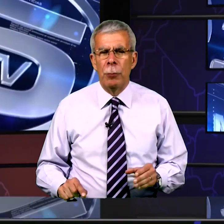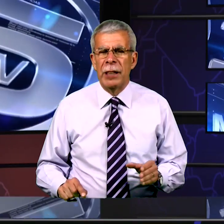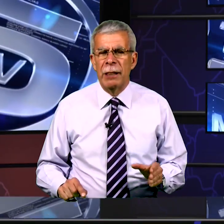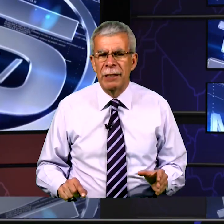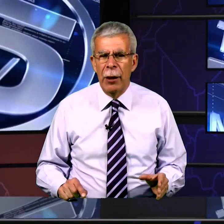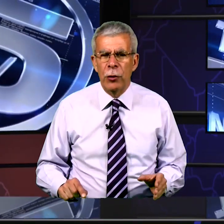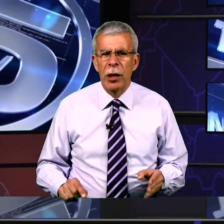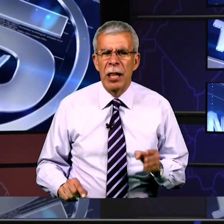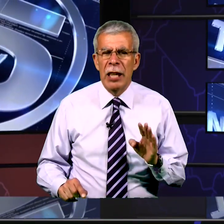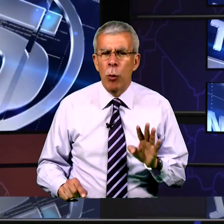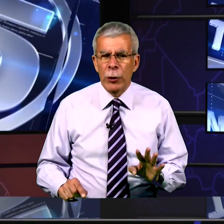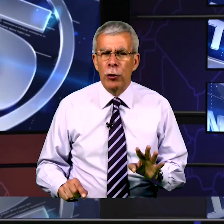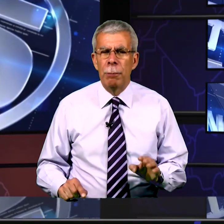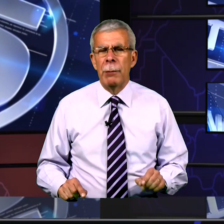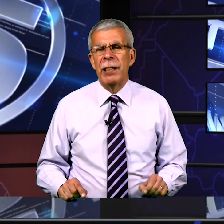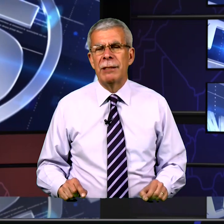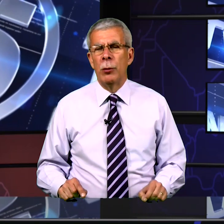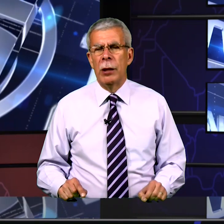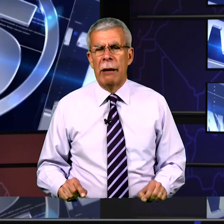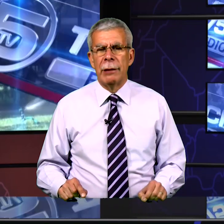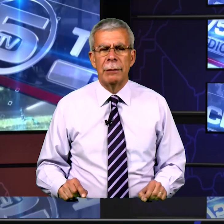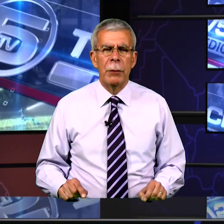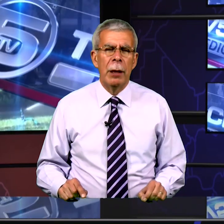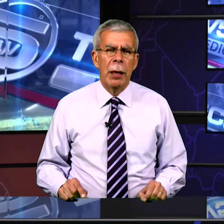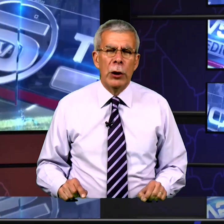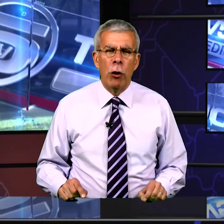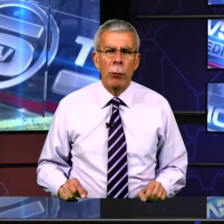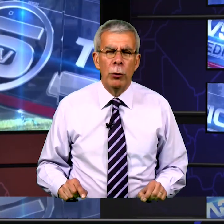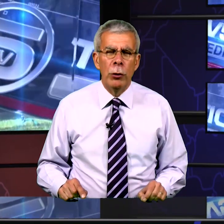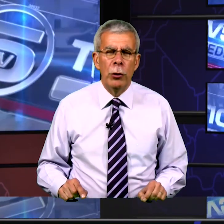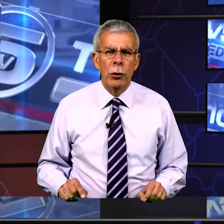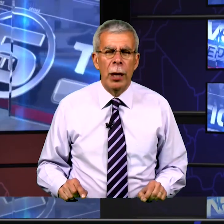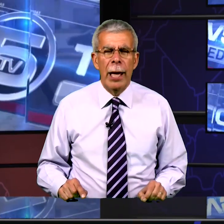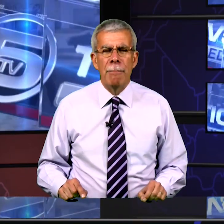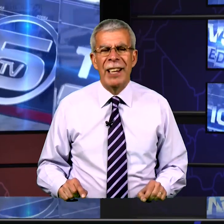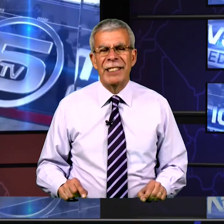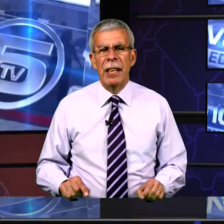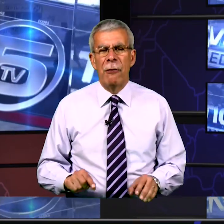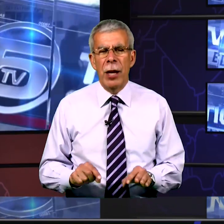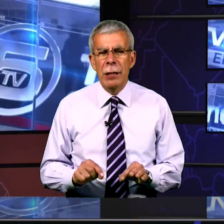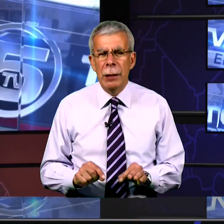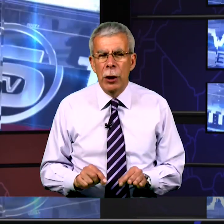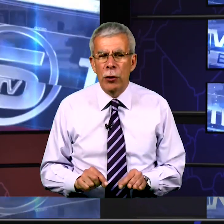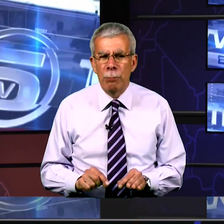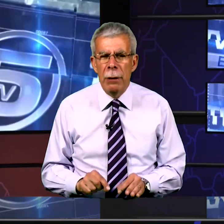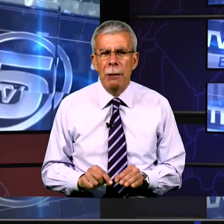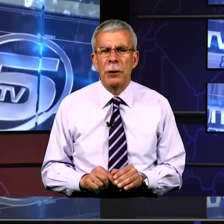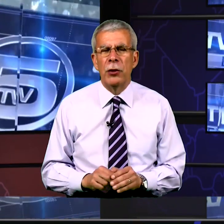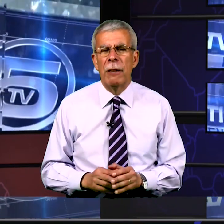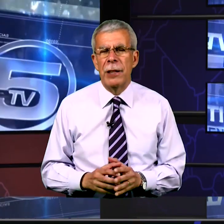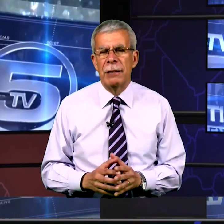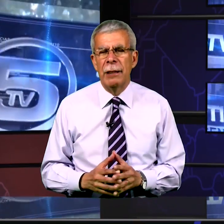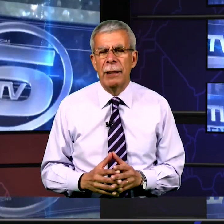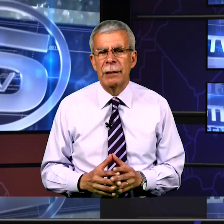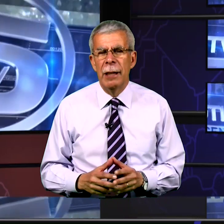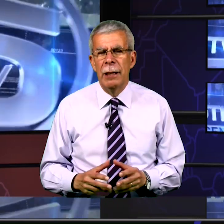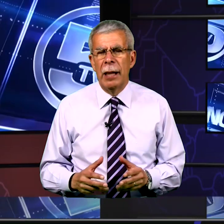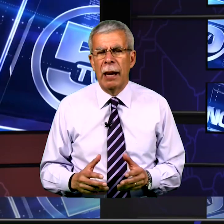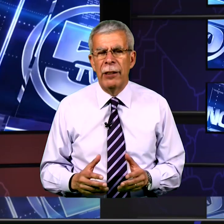están hospitalizados y 4 permanecen muy graves. En todo el mundo hay más de 22.000 personas fallecidas y